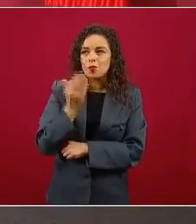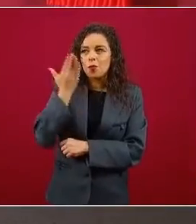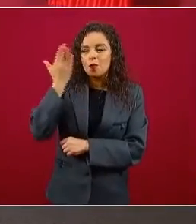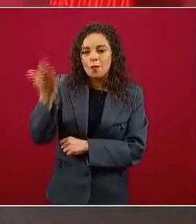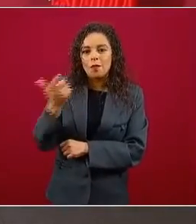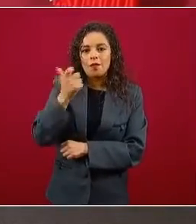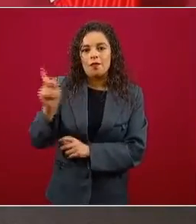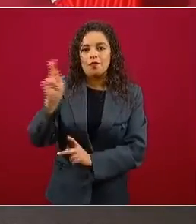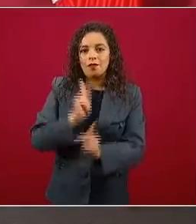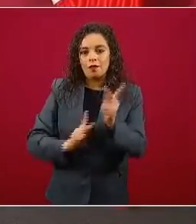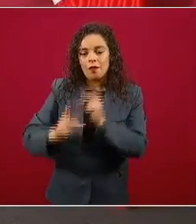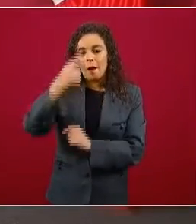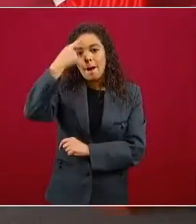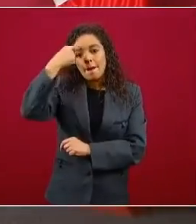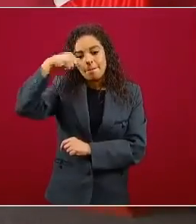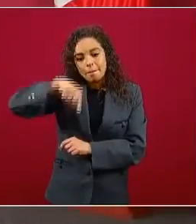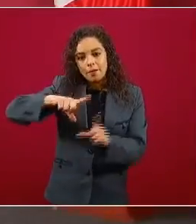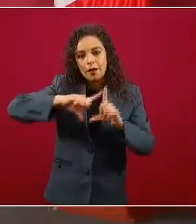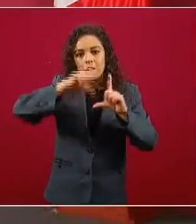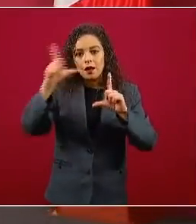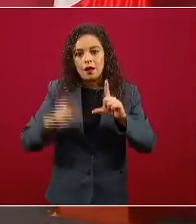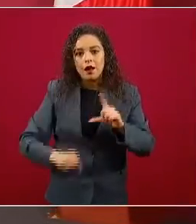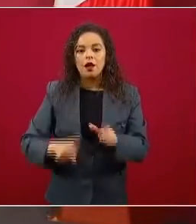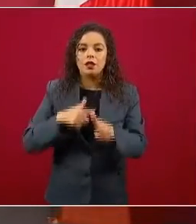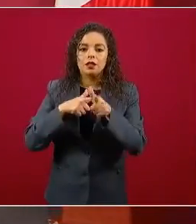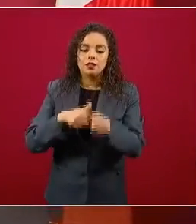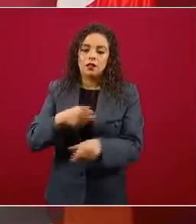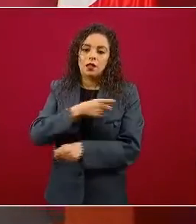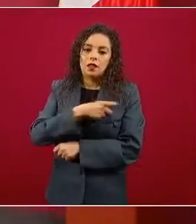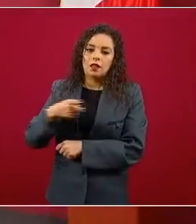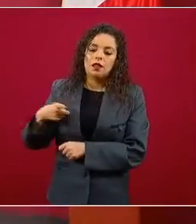al país. Por eso estamos haciendo el esfuerzo